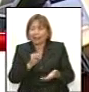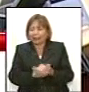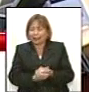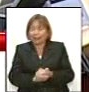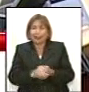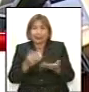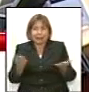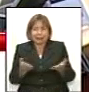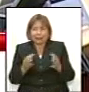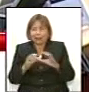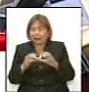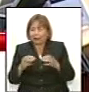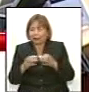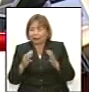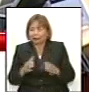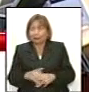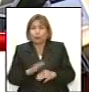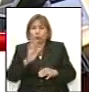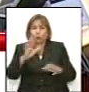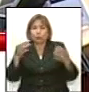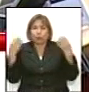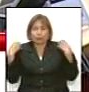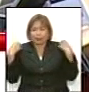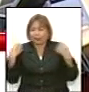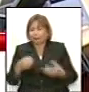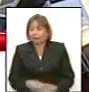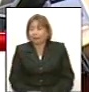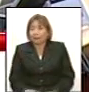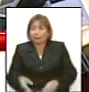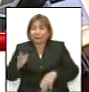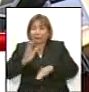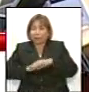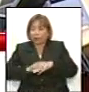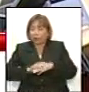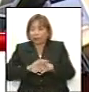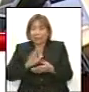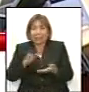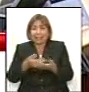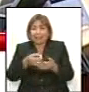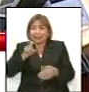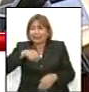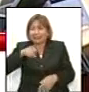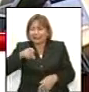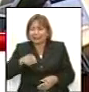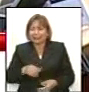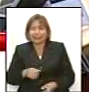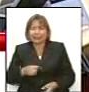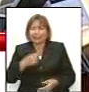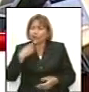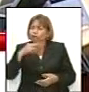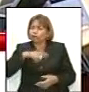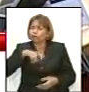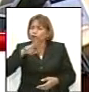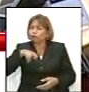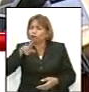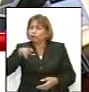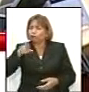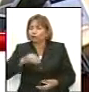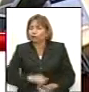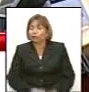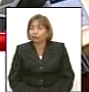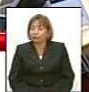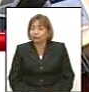podemos acercarlo a su despacho. Sobre la necesidad de incorporar a todas las regiones, también